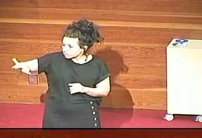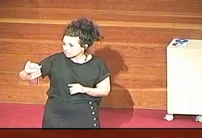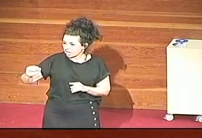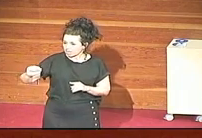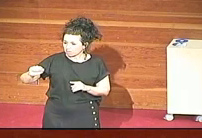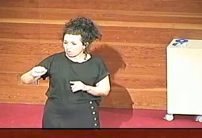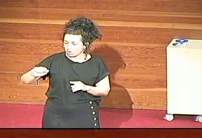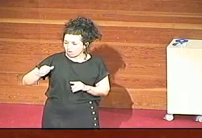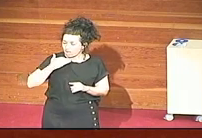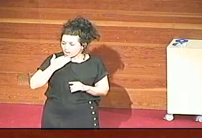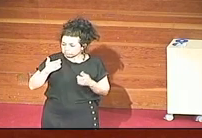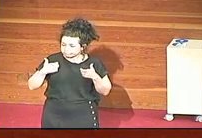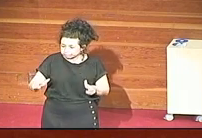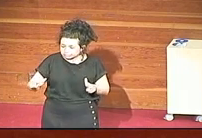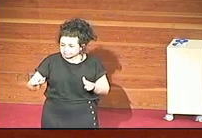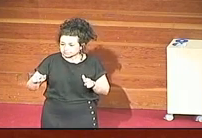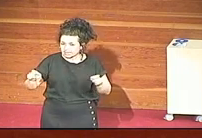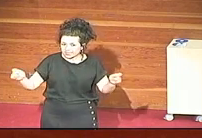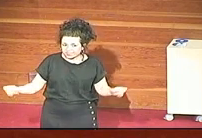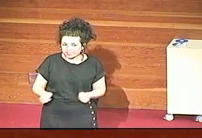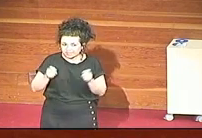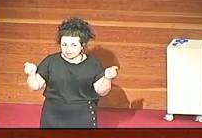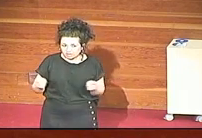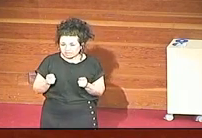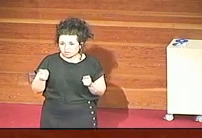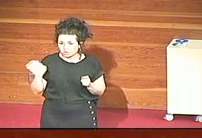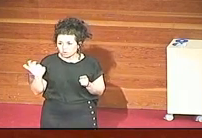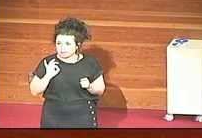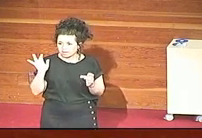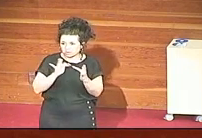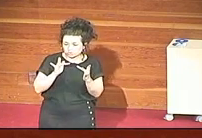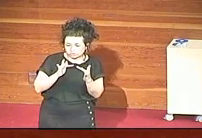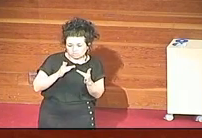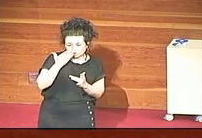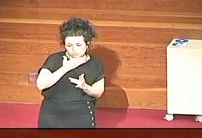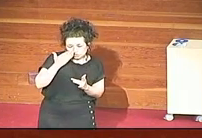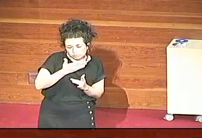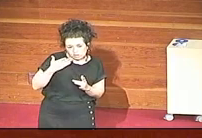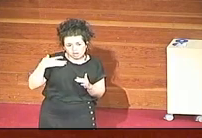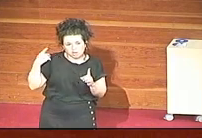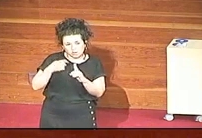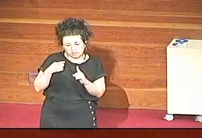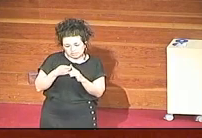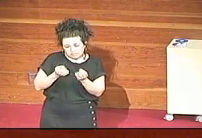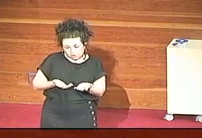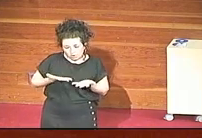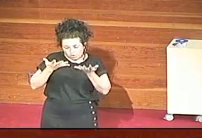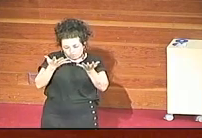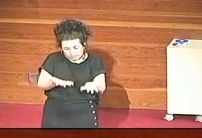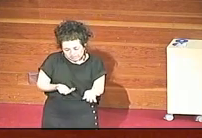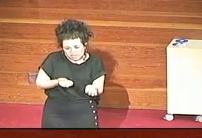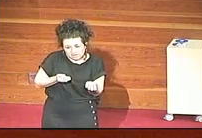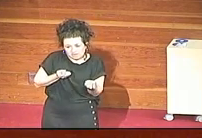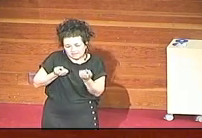pues para poneros en contacto con las escuelas para ofrecer toda esta información toda esta investigación que